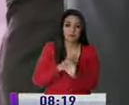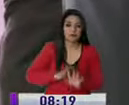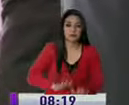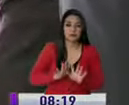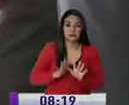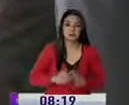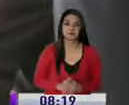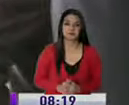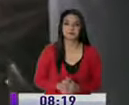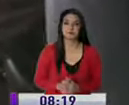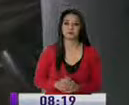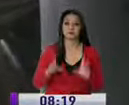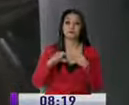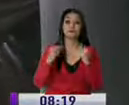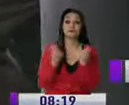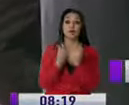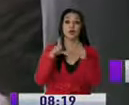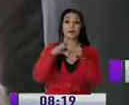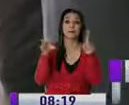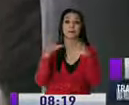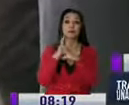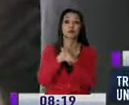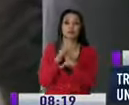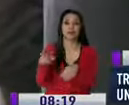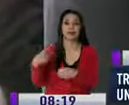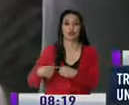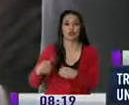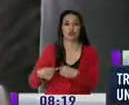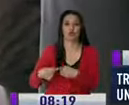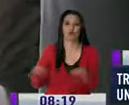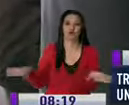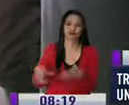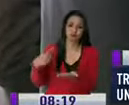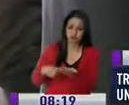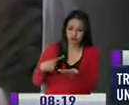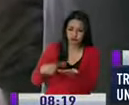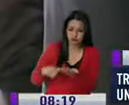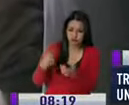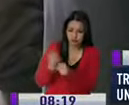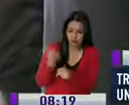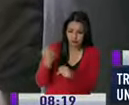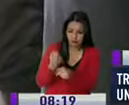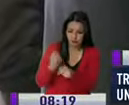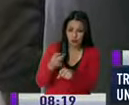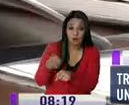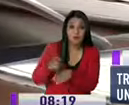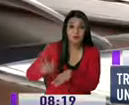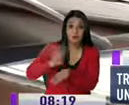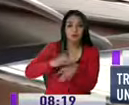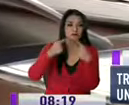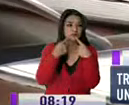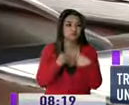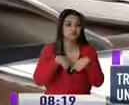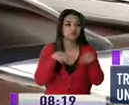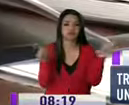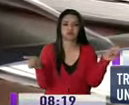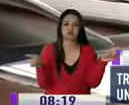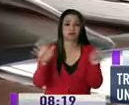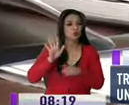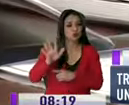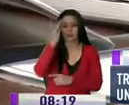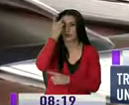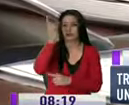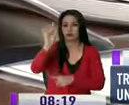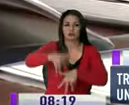El anuncio lo hizo el gremio de transportistas urbanos de Quito durante una reunión de trabajo en la Asamblea Nacional. Destacaron que la medida se